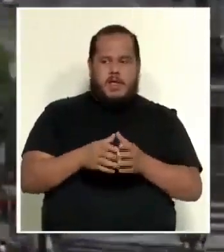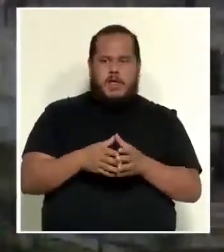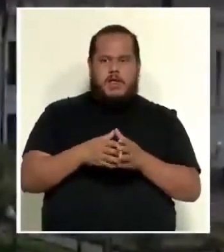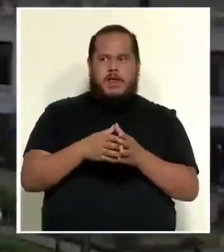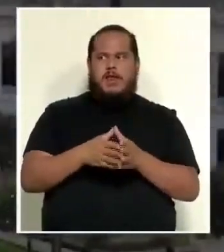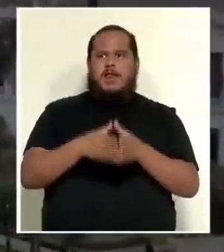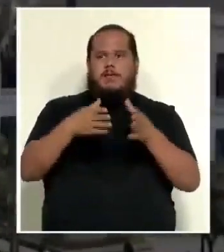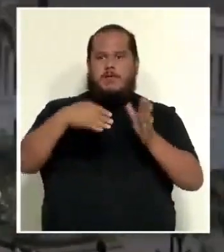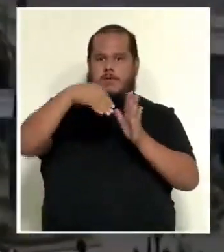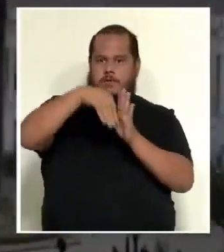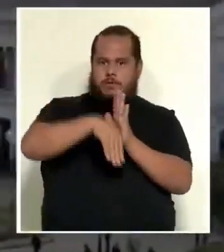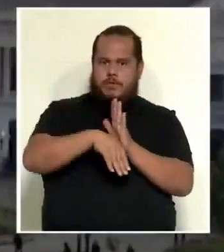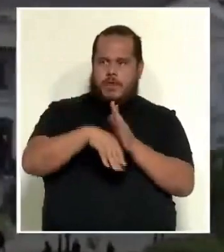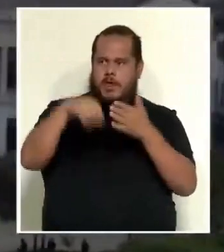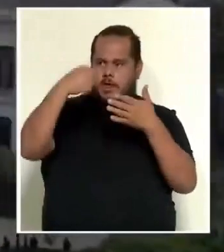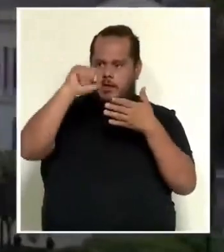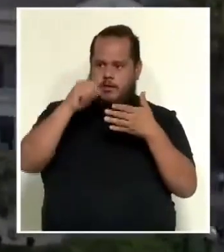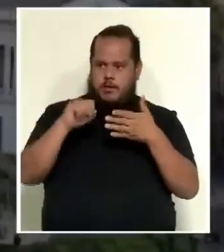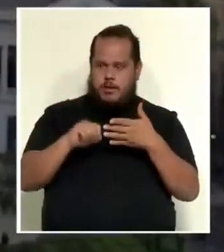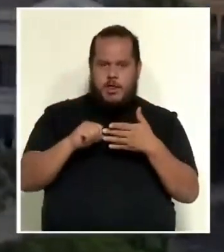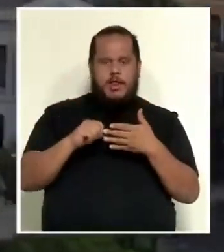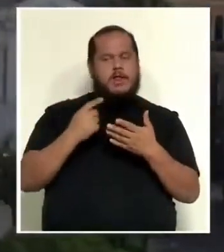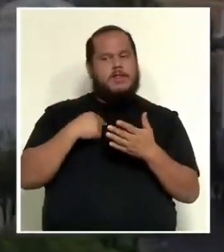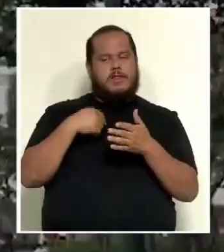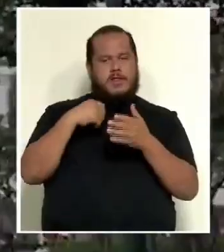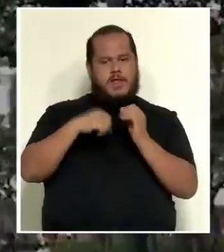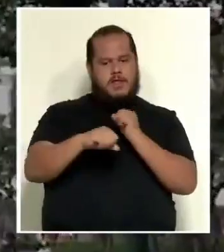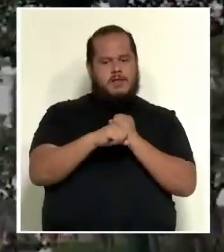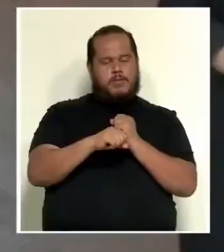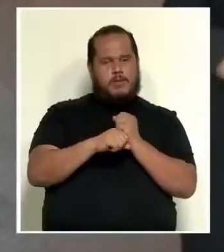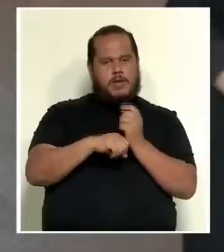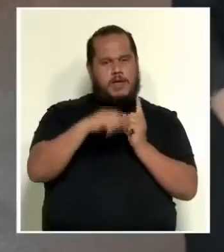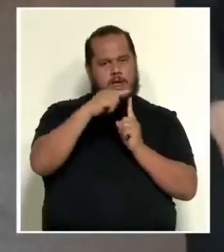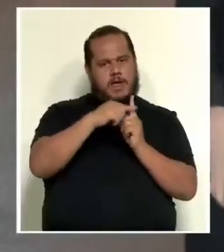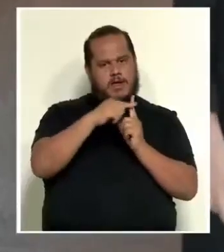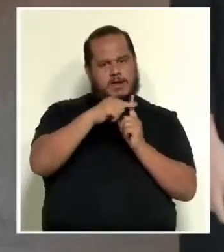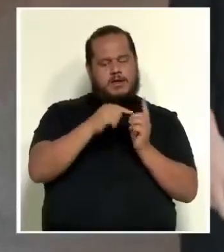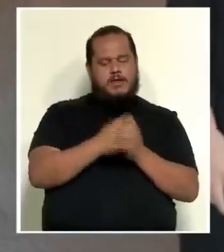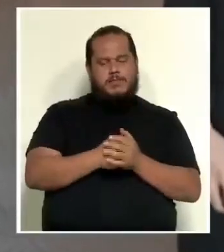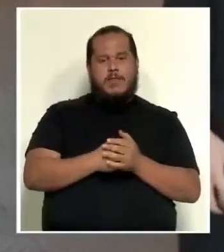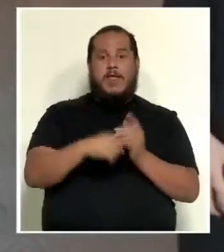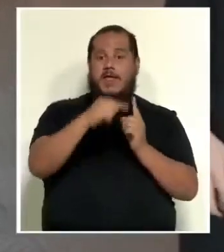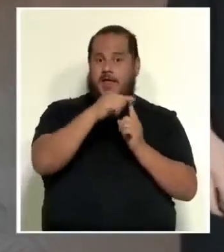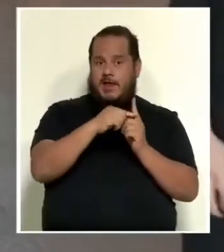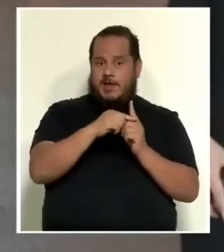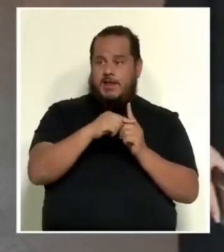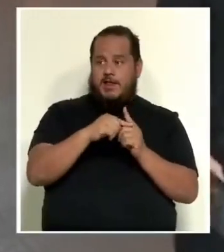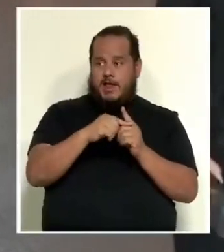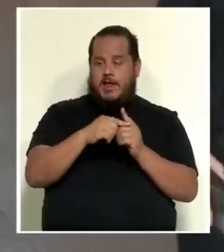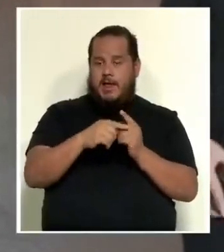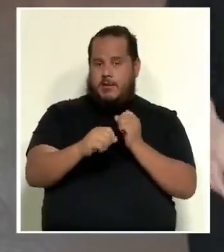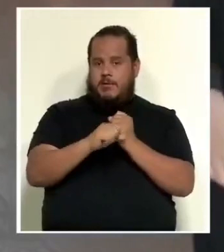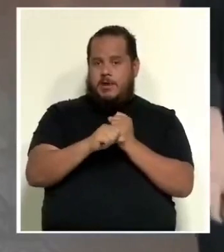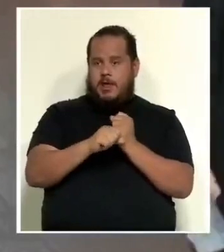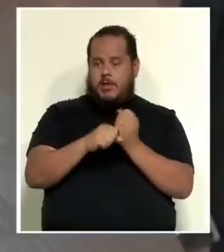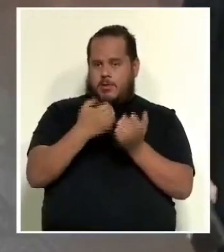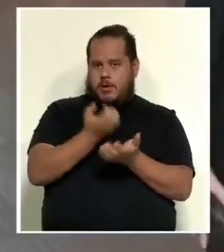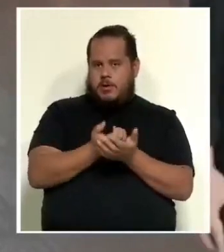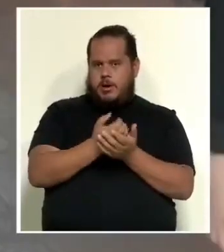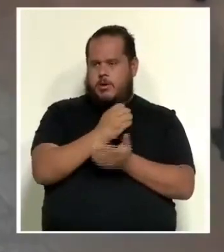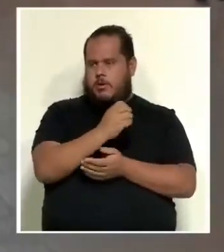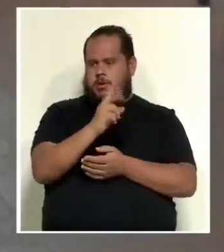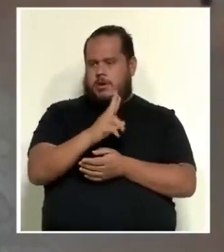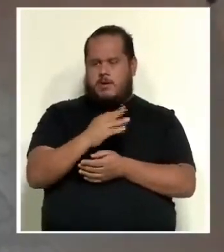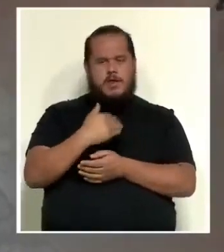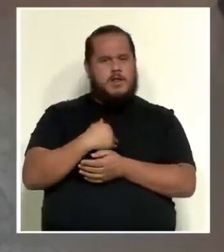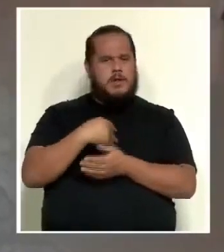su calificación desde que se publica el índice. Según el índice publicado por The Economist, Costa Rica obtiene